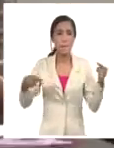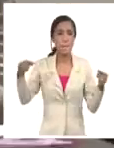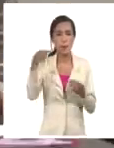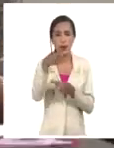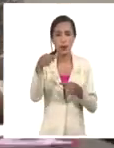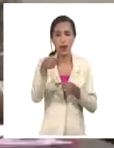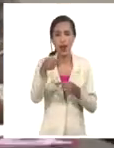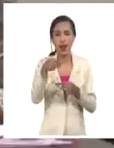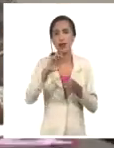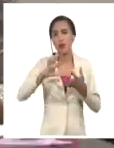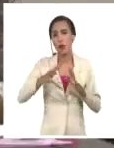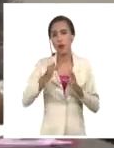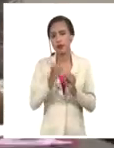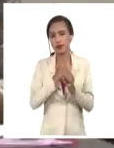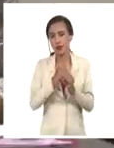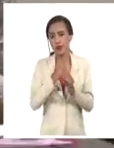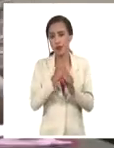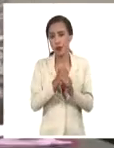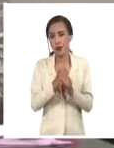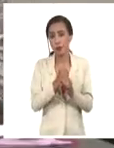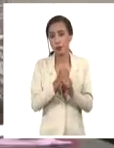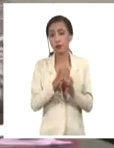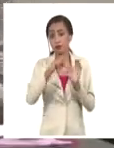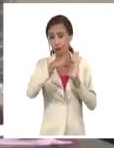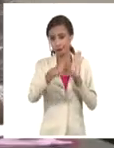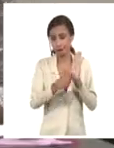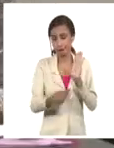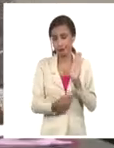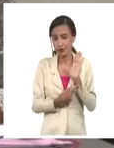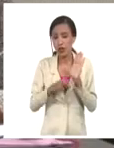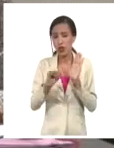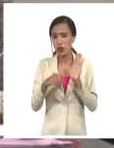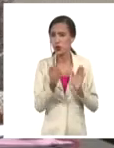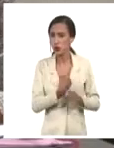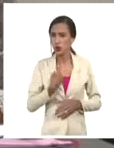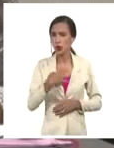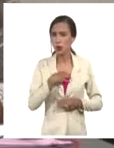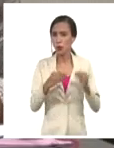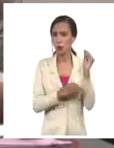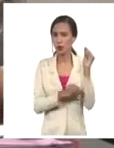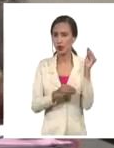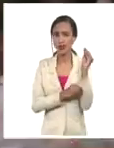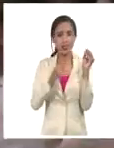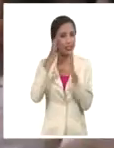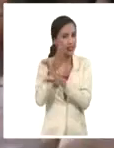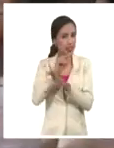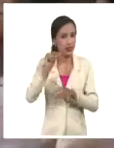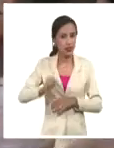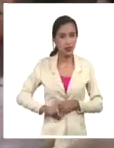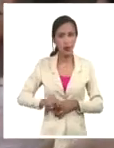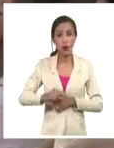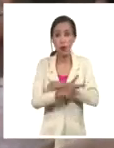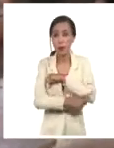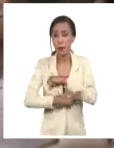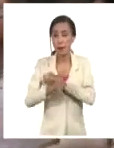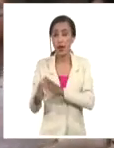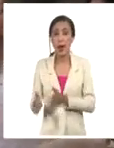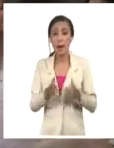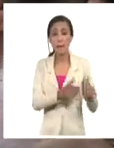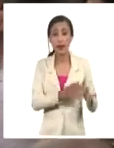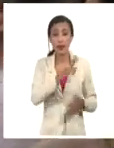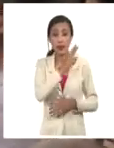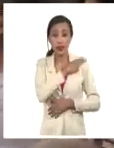y líneas de trabajo, para las cuales, aseguró, se cuenta con el mayor potencial científico del país. Por su parte, los directivos